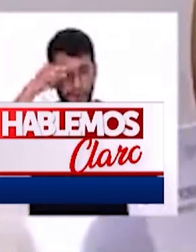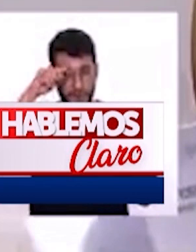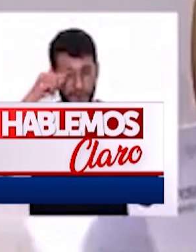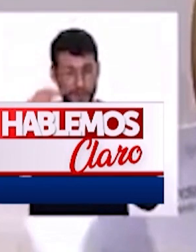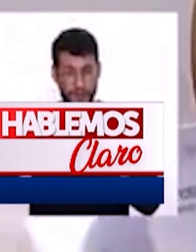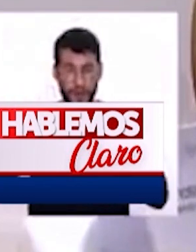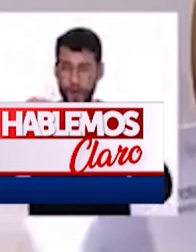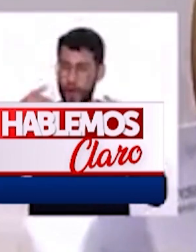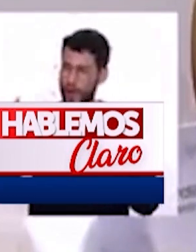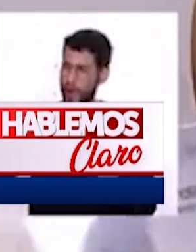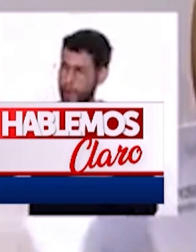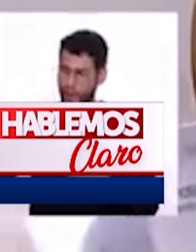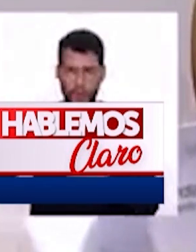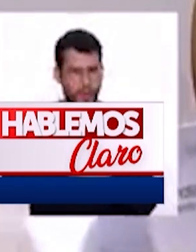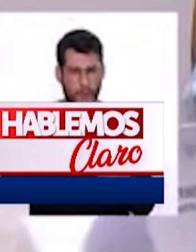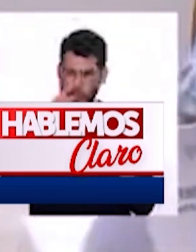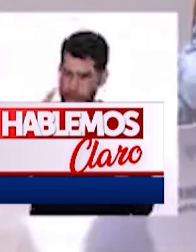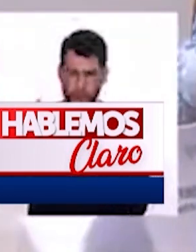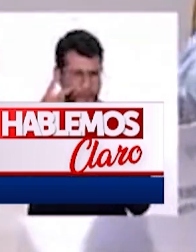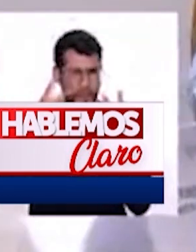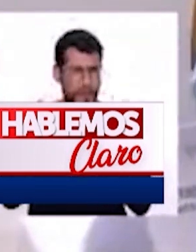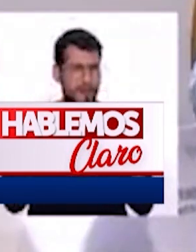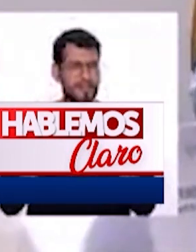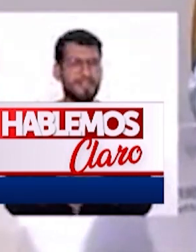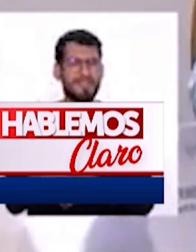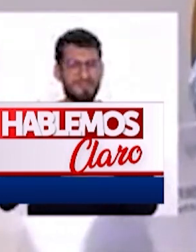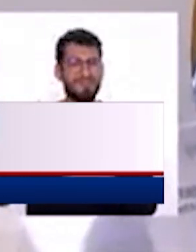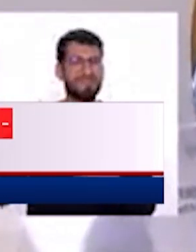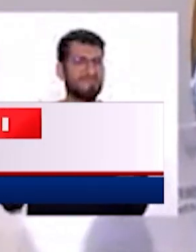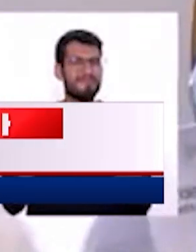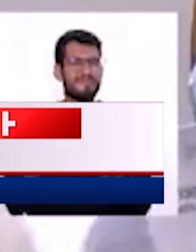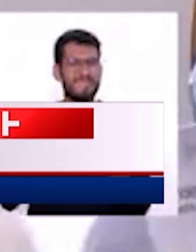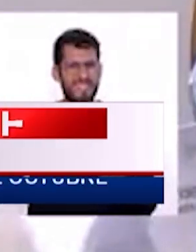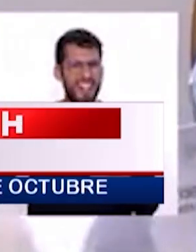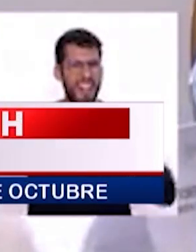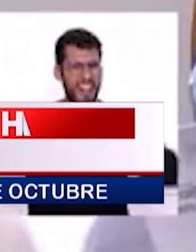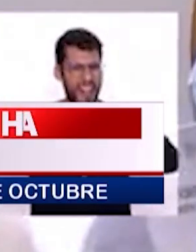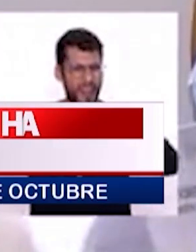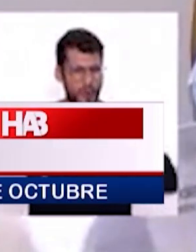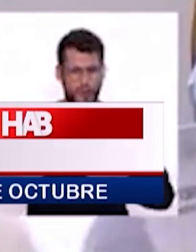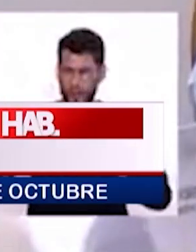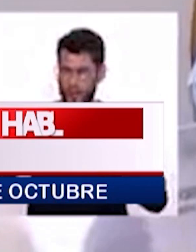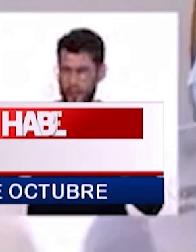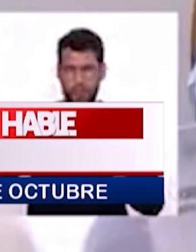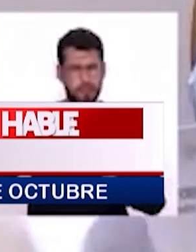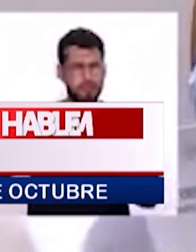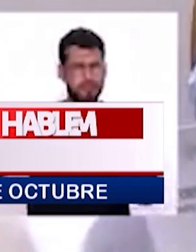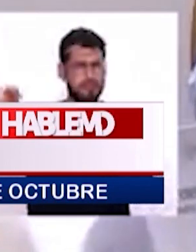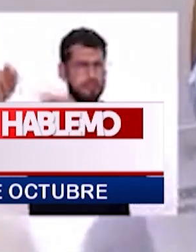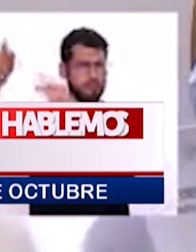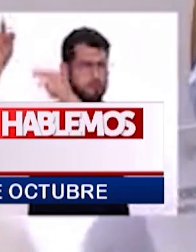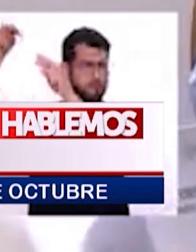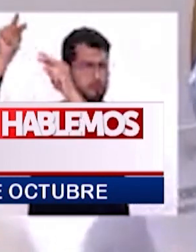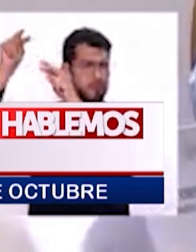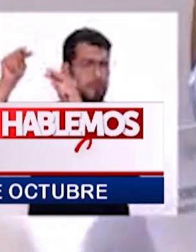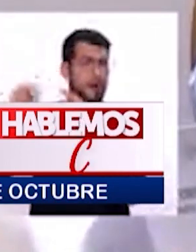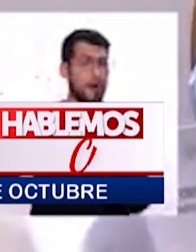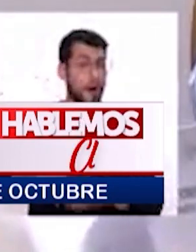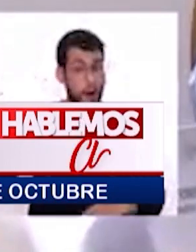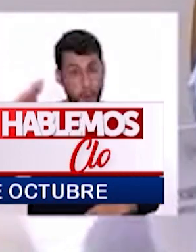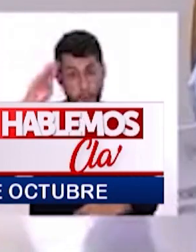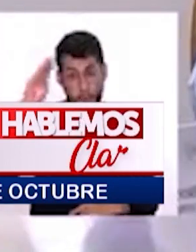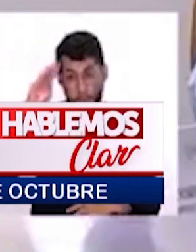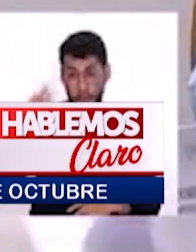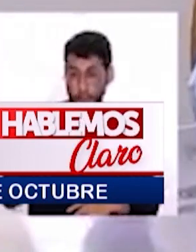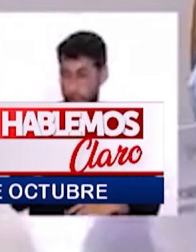nos pone allí, la delincuencia a flor de piel. La policía